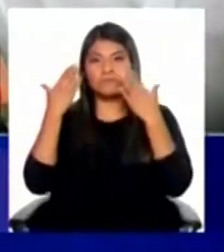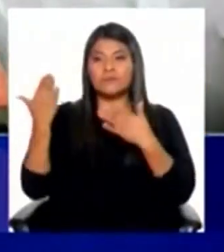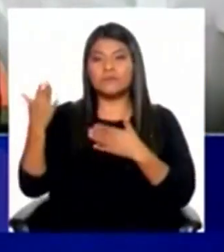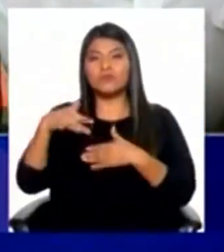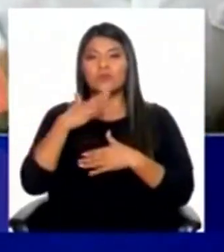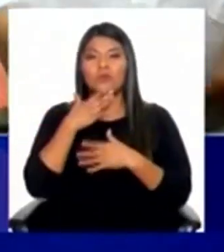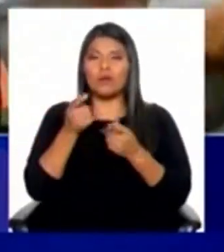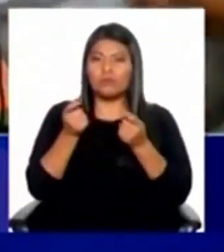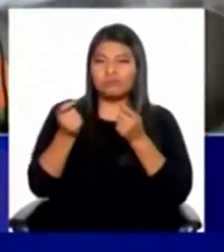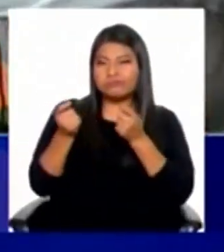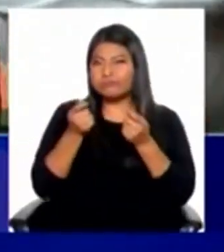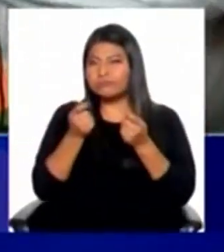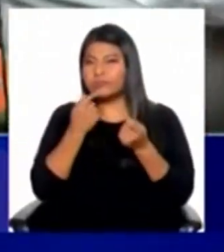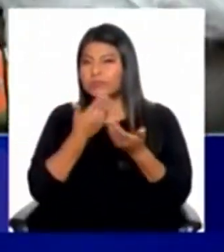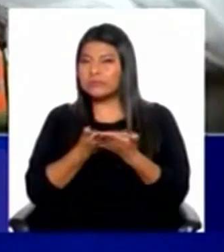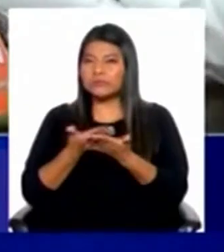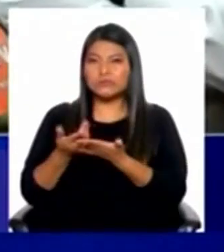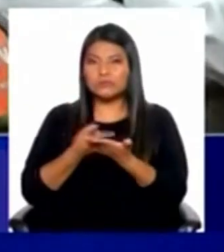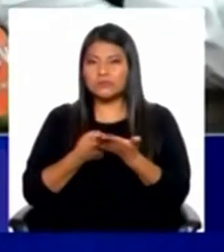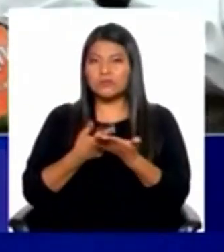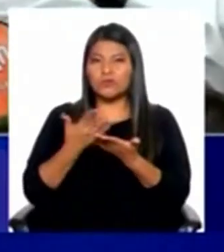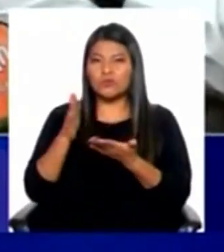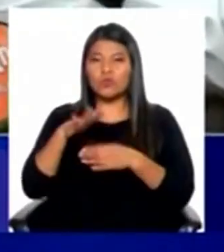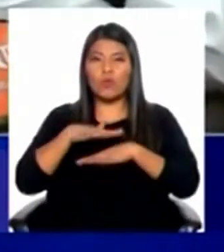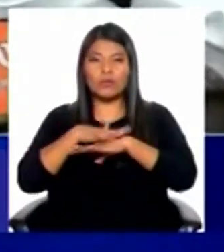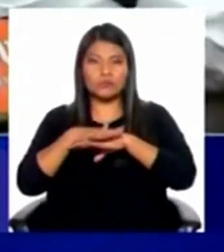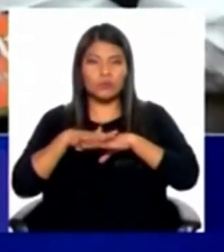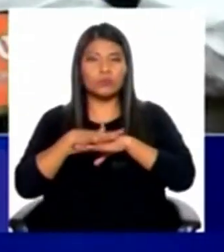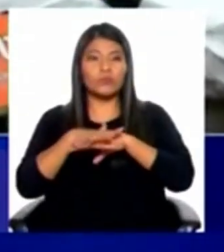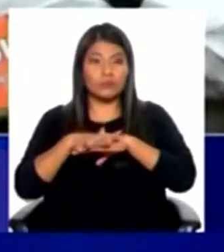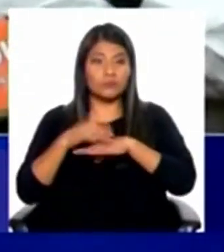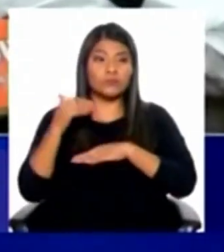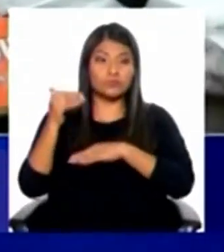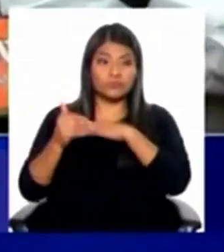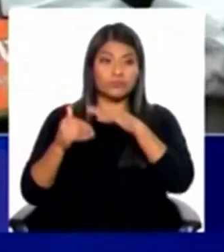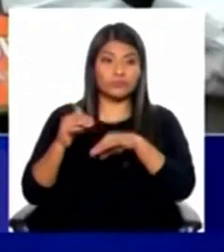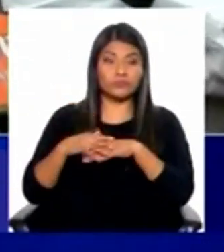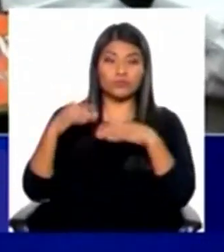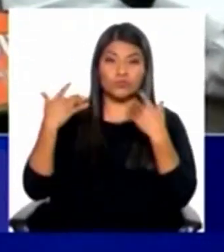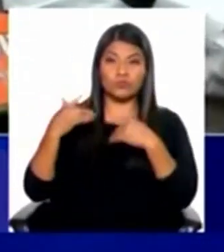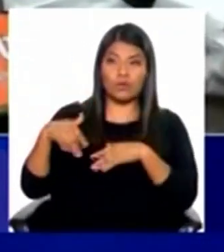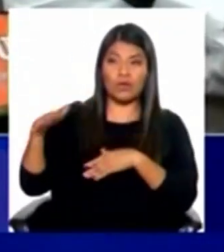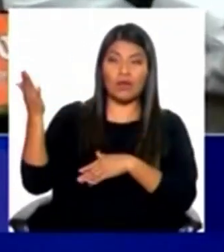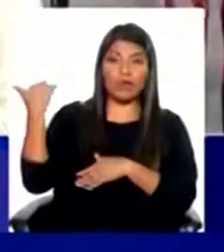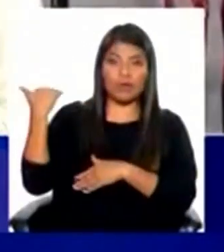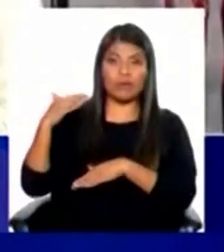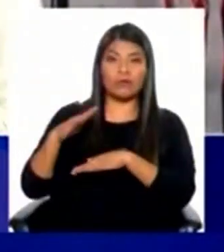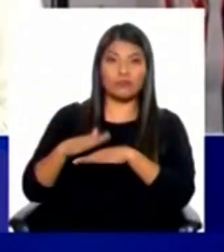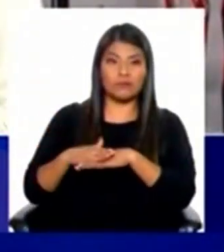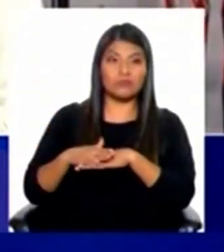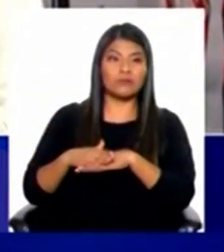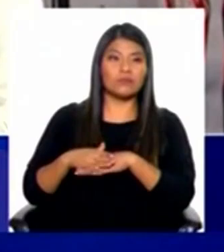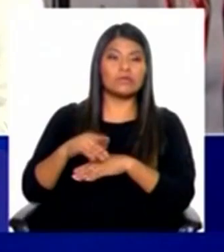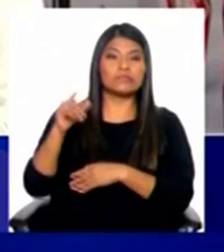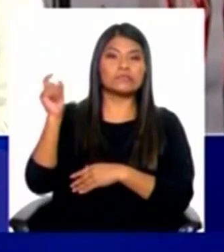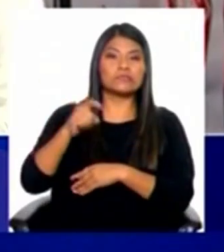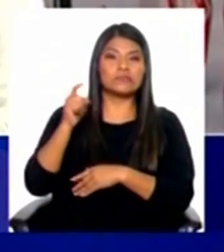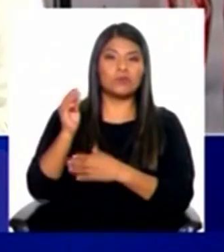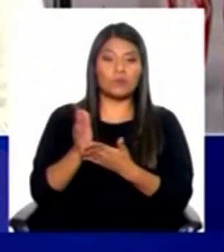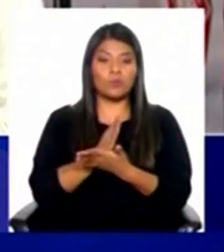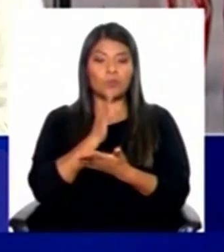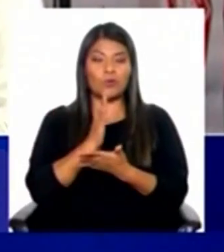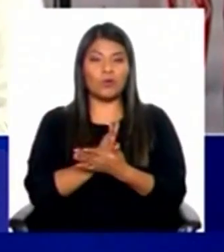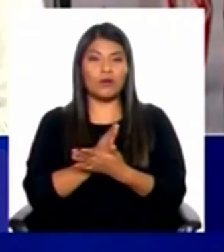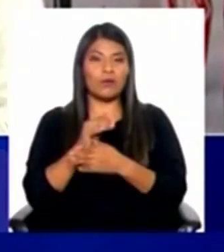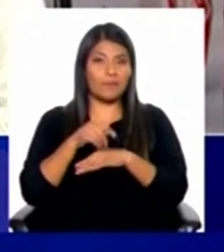de irregularidad. Es por eso que se interpusieron muchos recursos. Y esos ingentes recursos que se derivaron precisamente para cuestionar esta